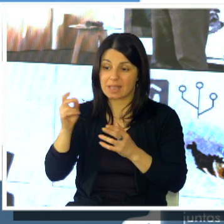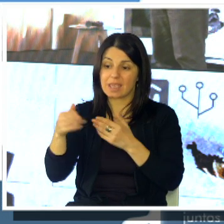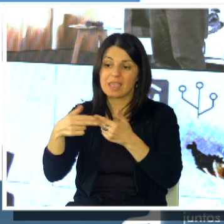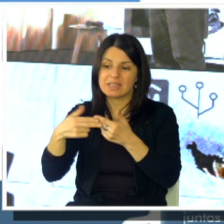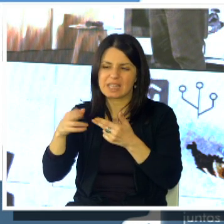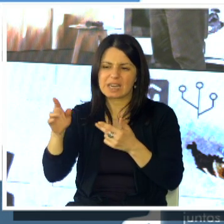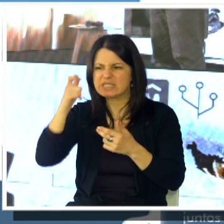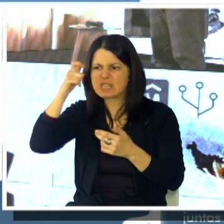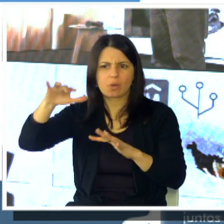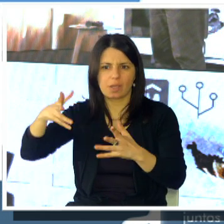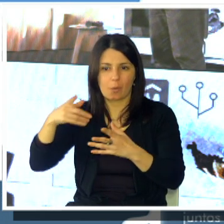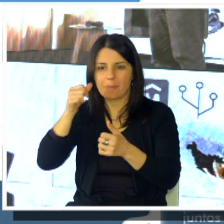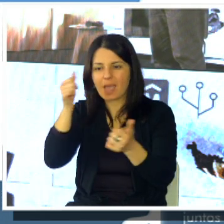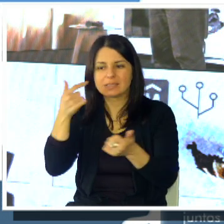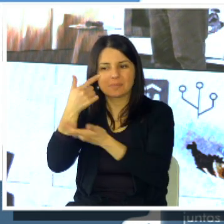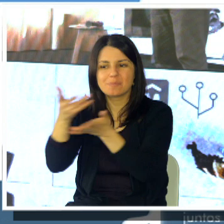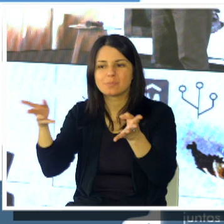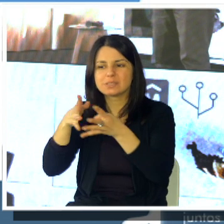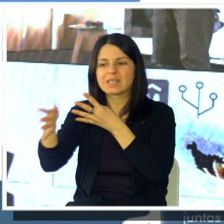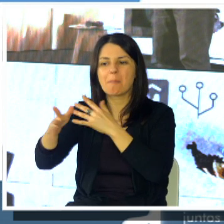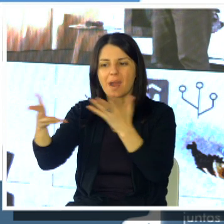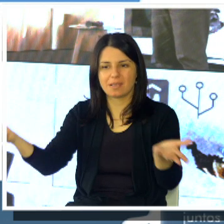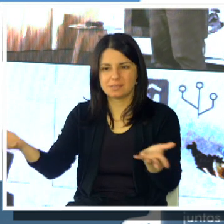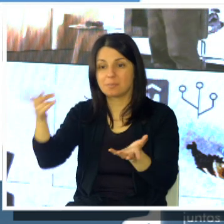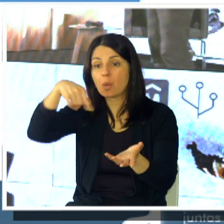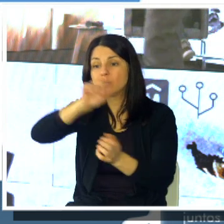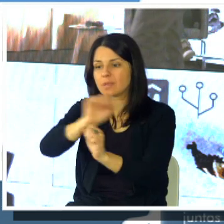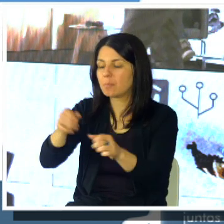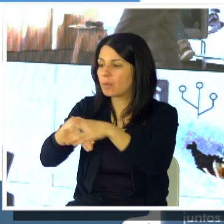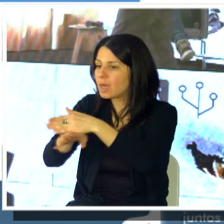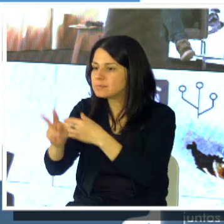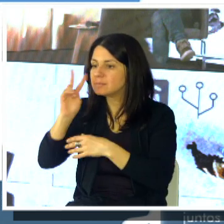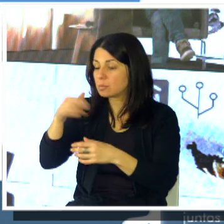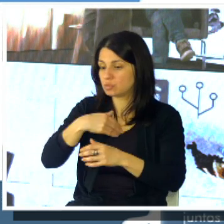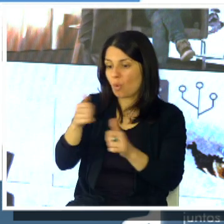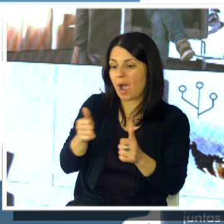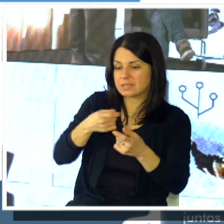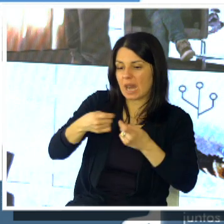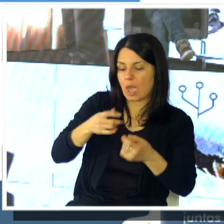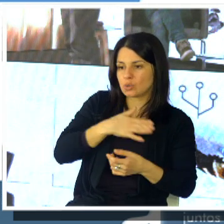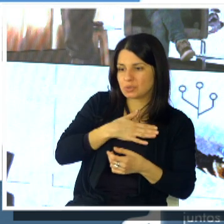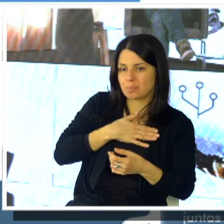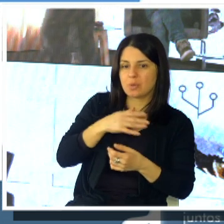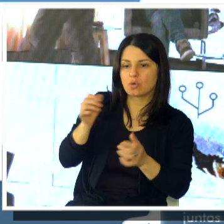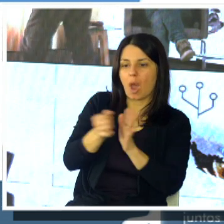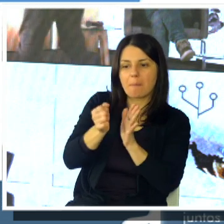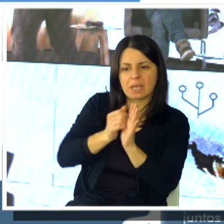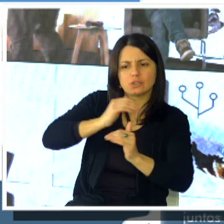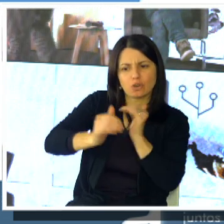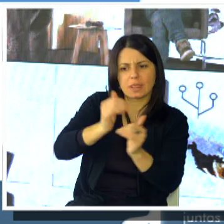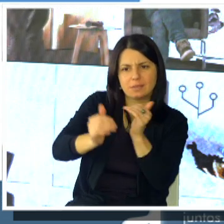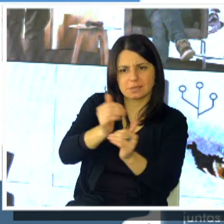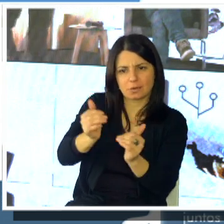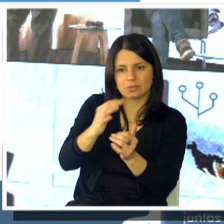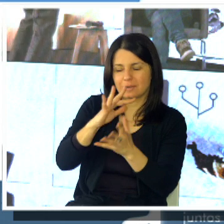las hacemos transparente para que cada uno de ustedes pueda montar sus negocios, desarrollar sus aplicaciones. Como ven